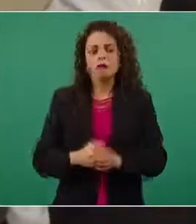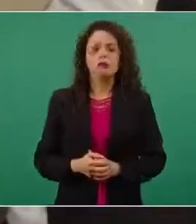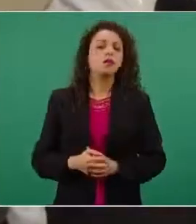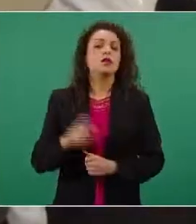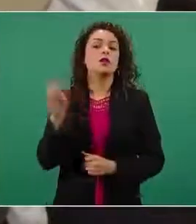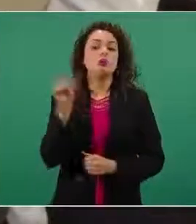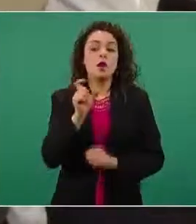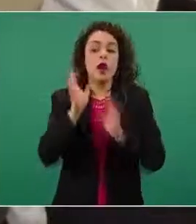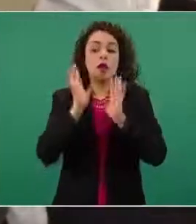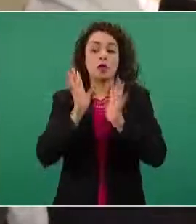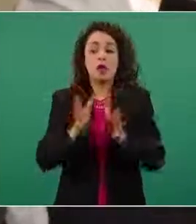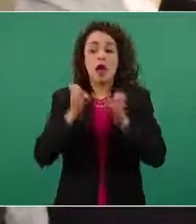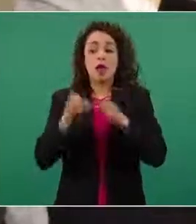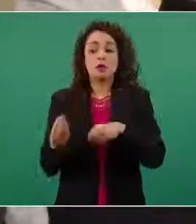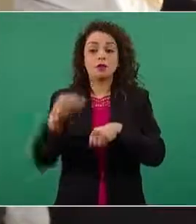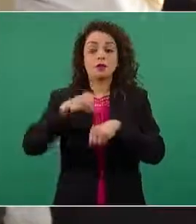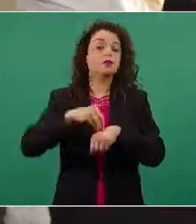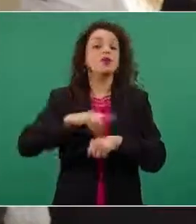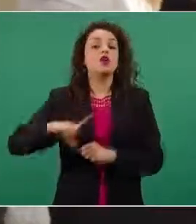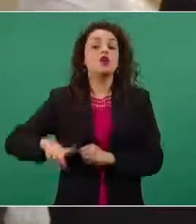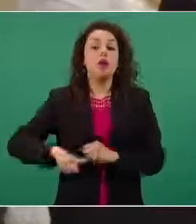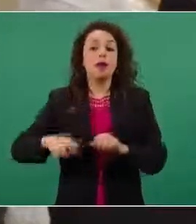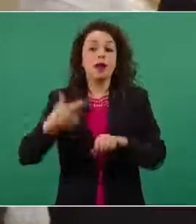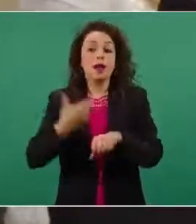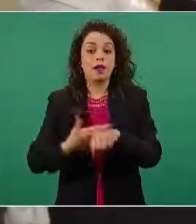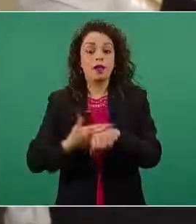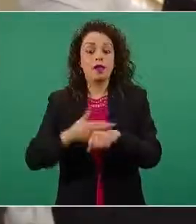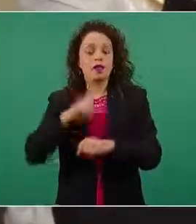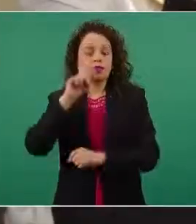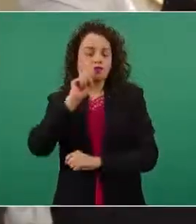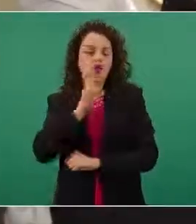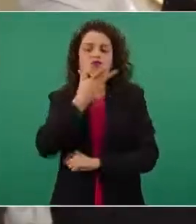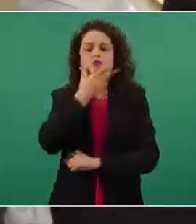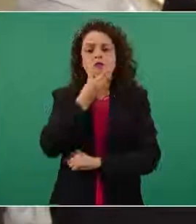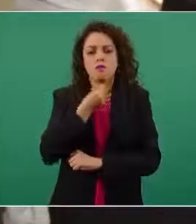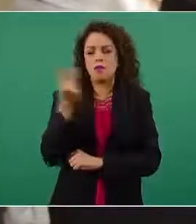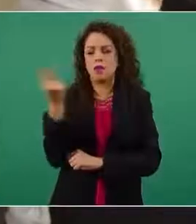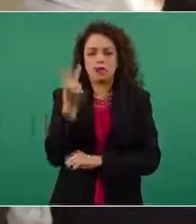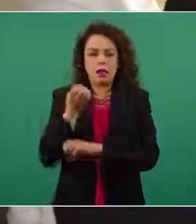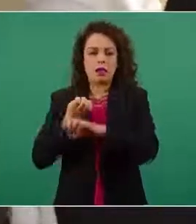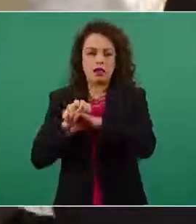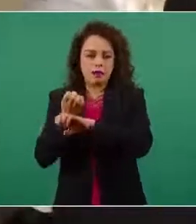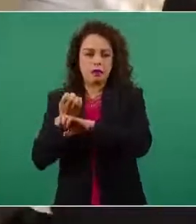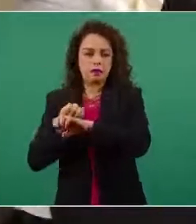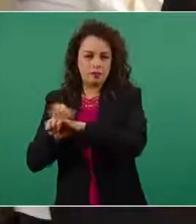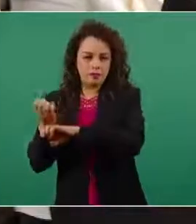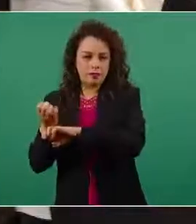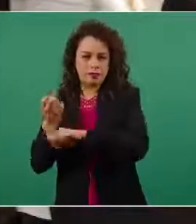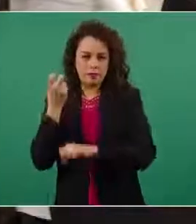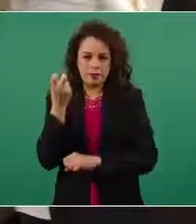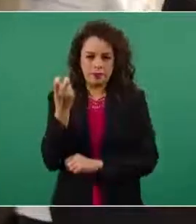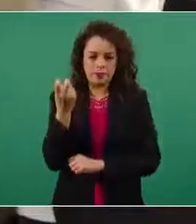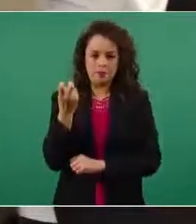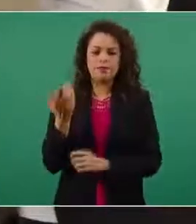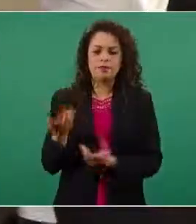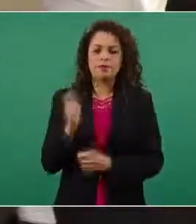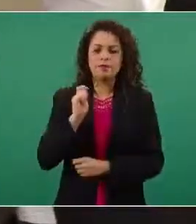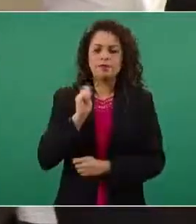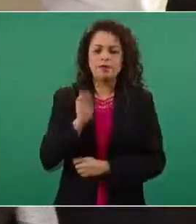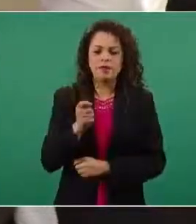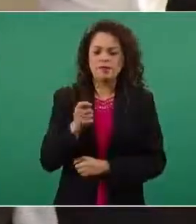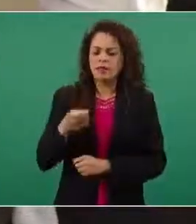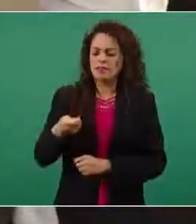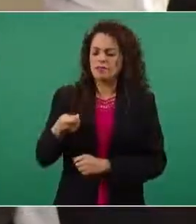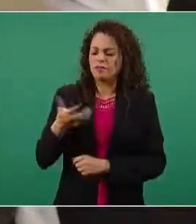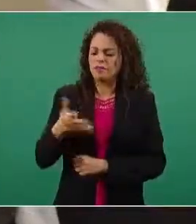esté el gobernador o gobernadora en ambas entidades, se dejara el espacio con esta maniobra que se conoce como las